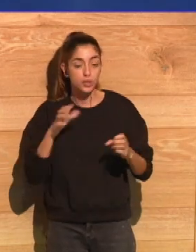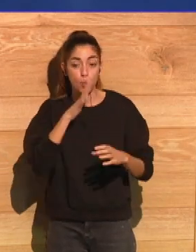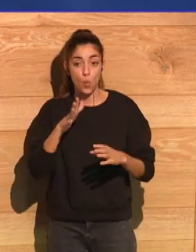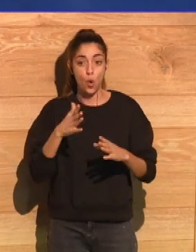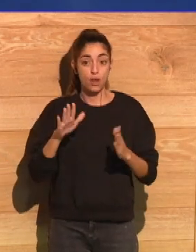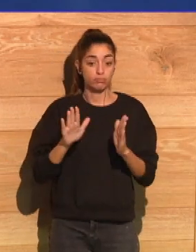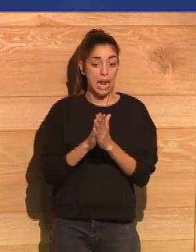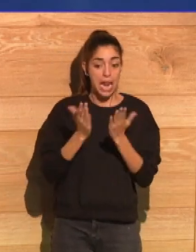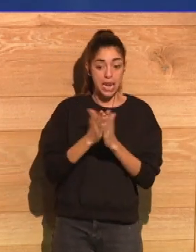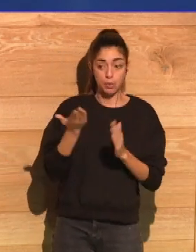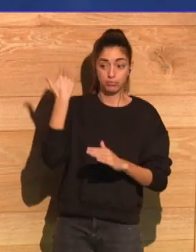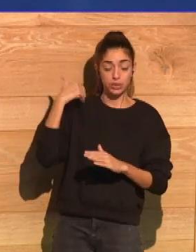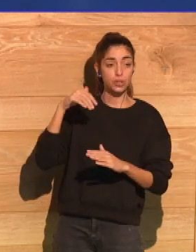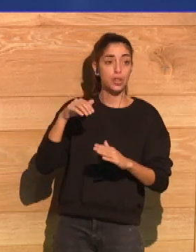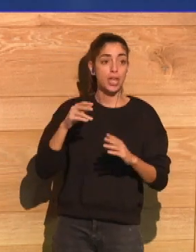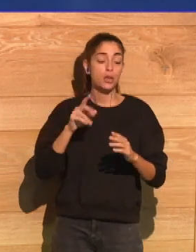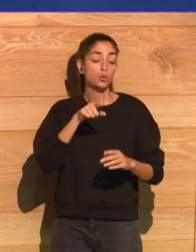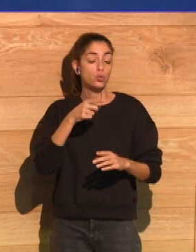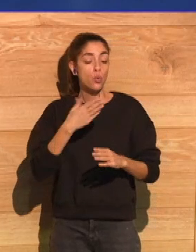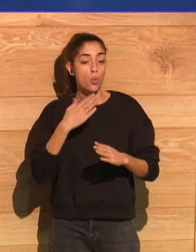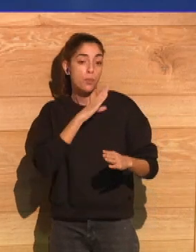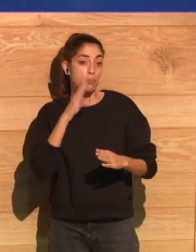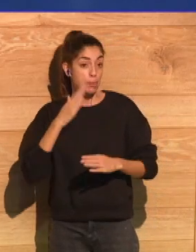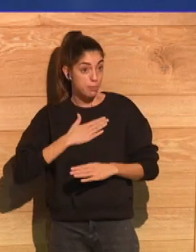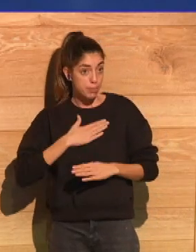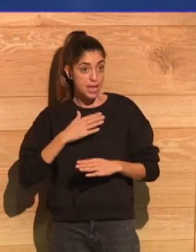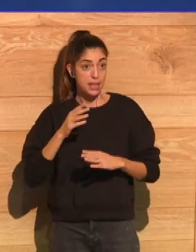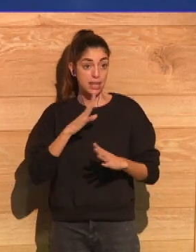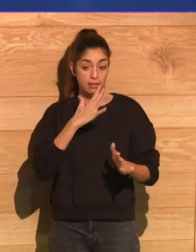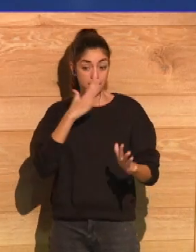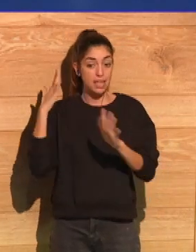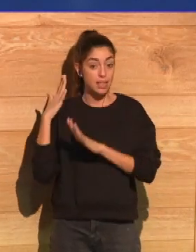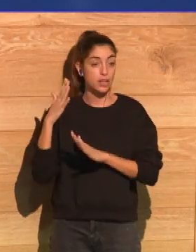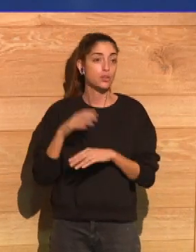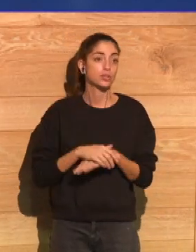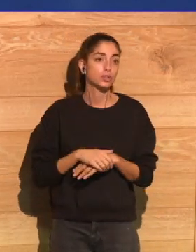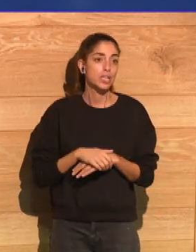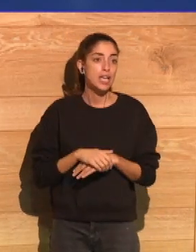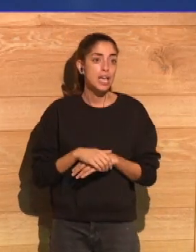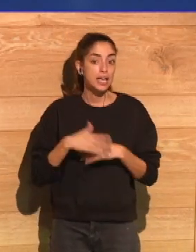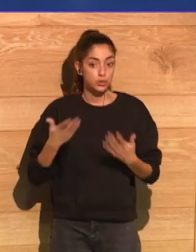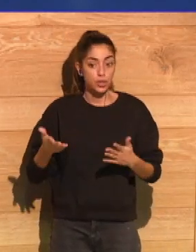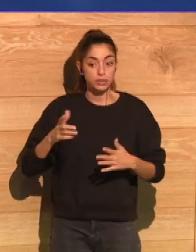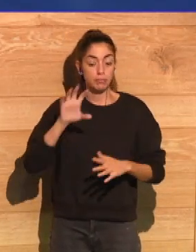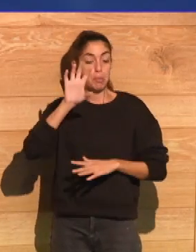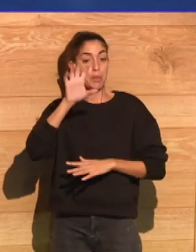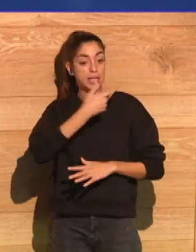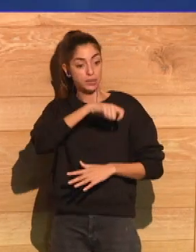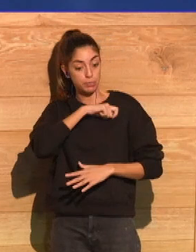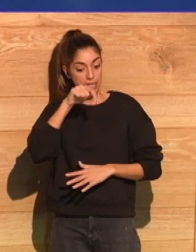obra, Eres mi madre, es de 2012. Eso significa que llevamos casi una década sin tener noticias y sin poder leer algo en nuestro país de Alison